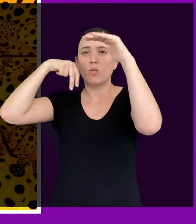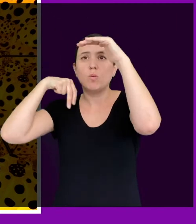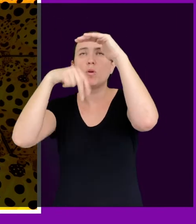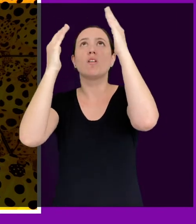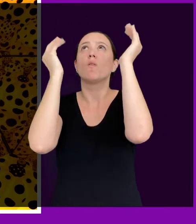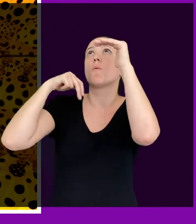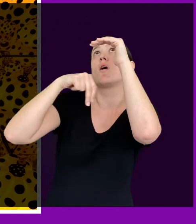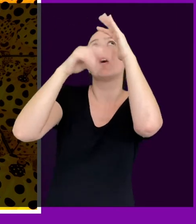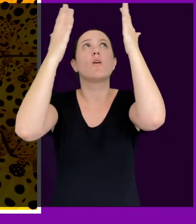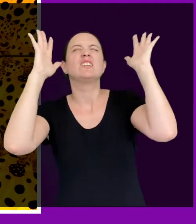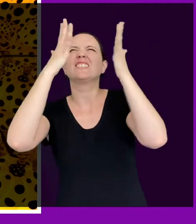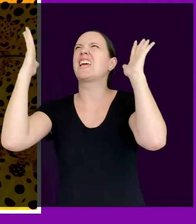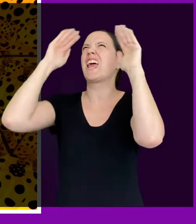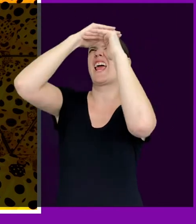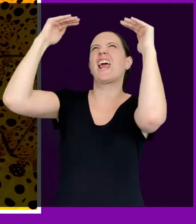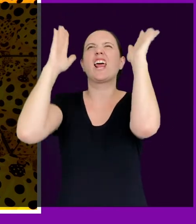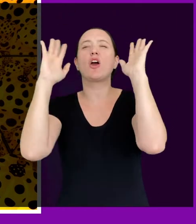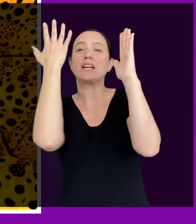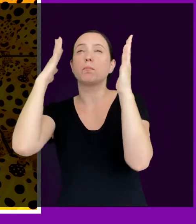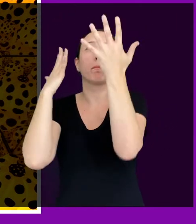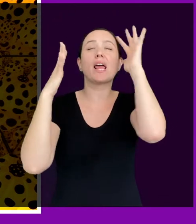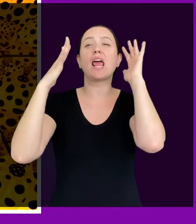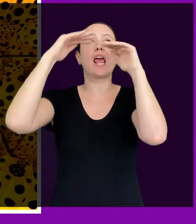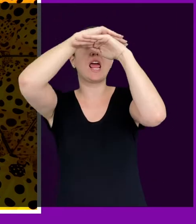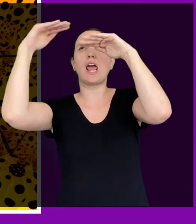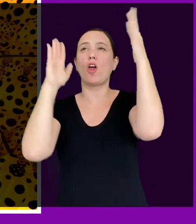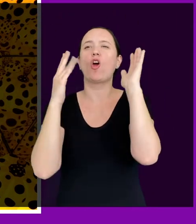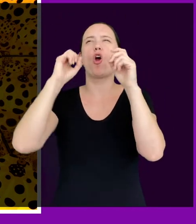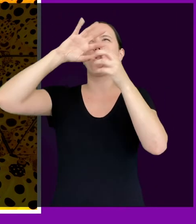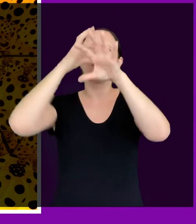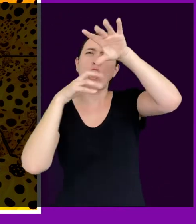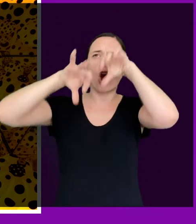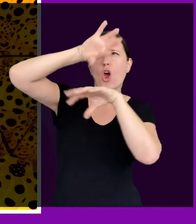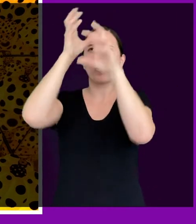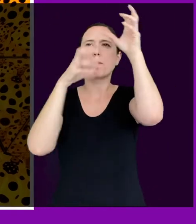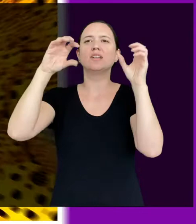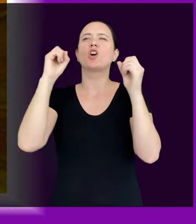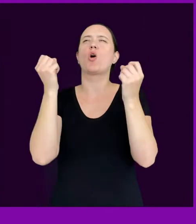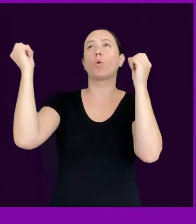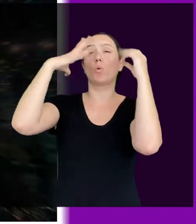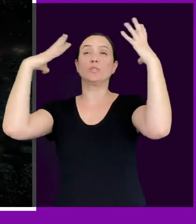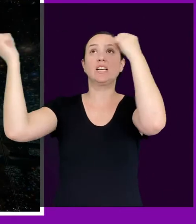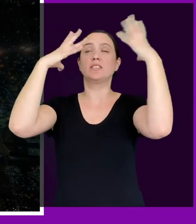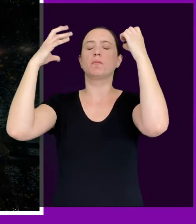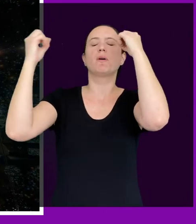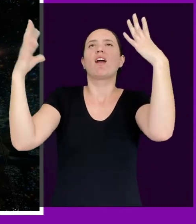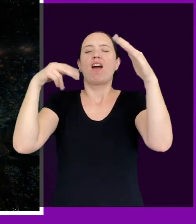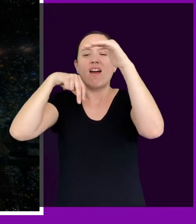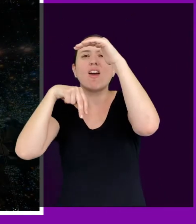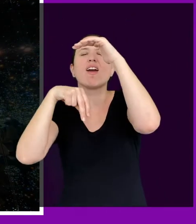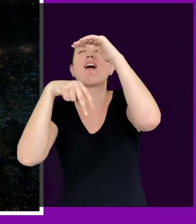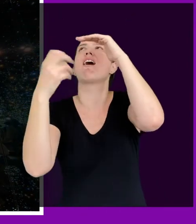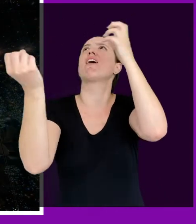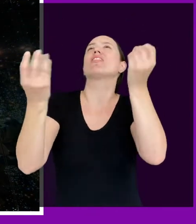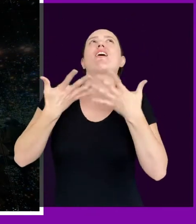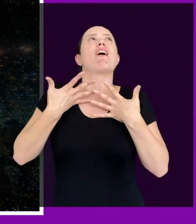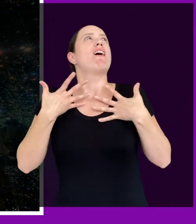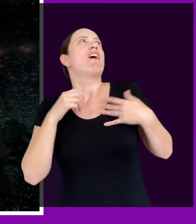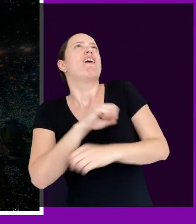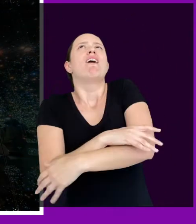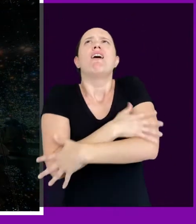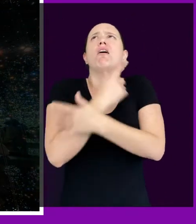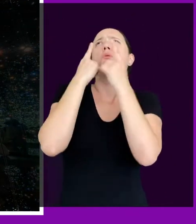Rooms, una instalación artística formada por habitaciones llenas de espejos, formas y luces que crean distintos ambientes para